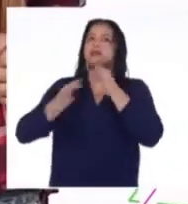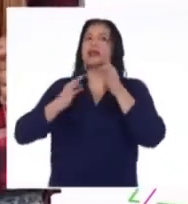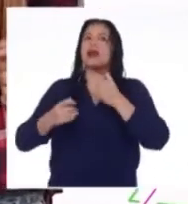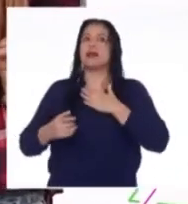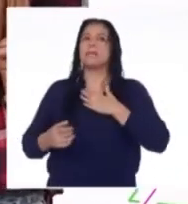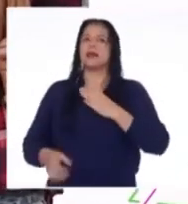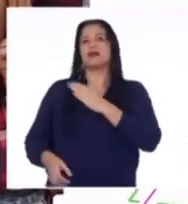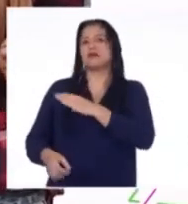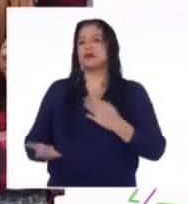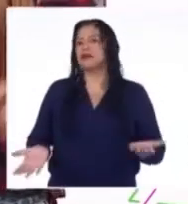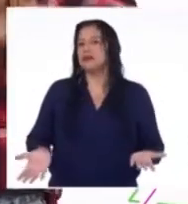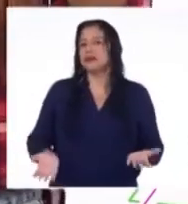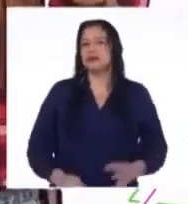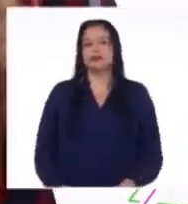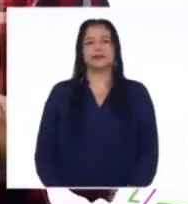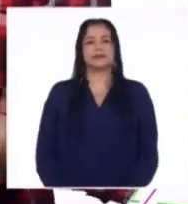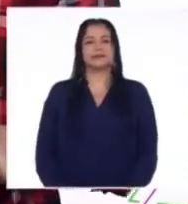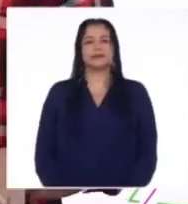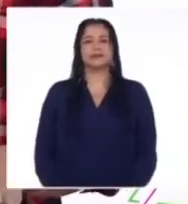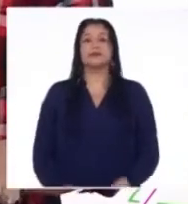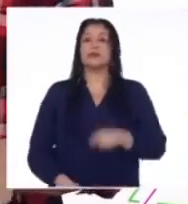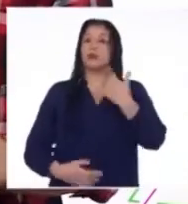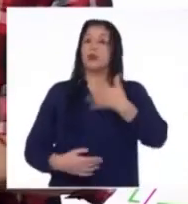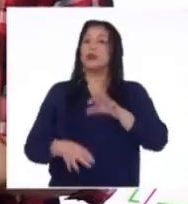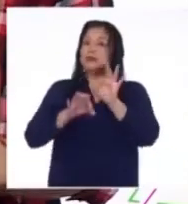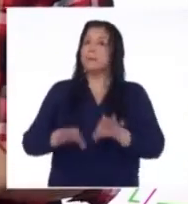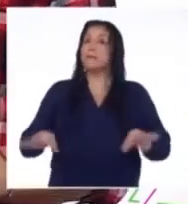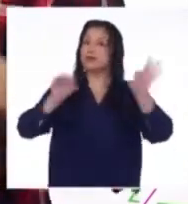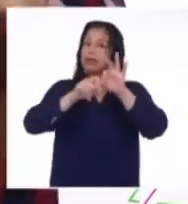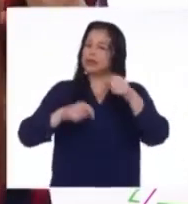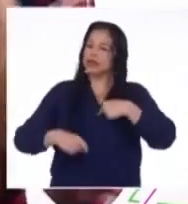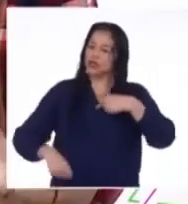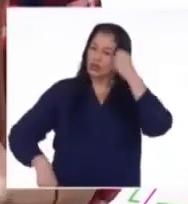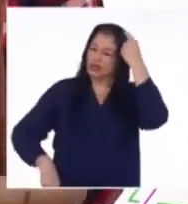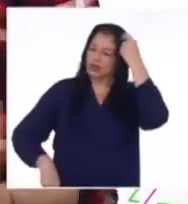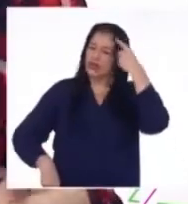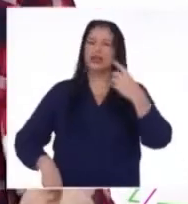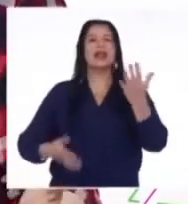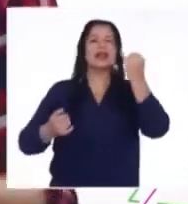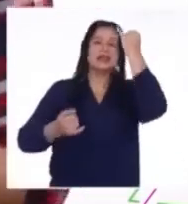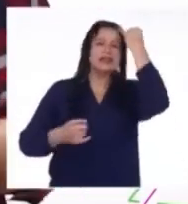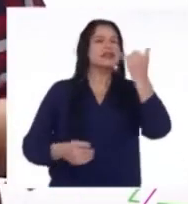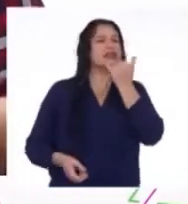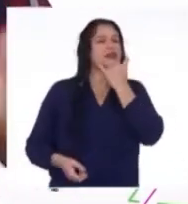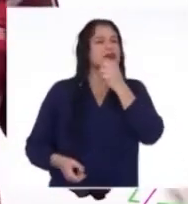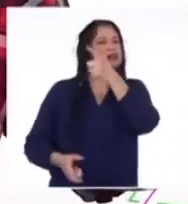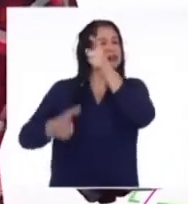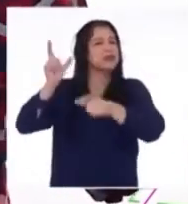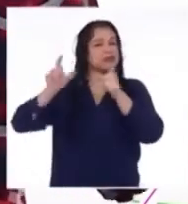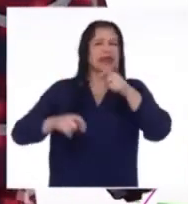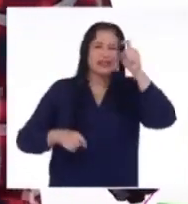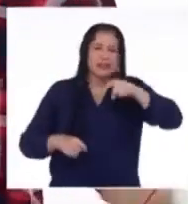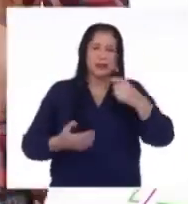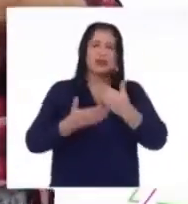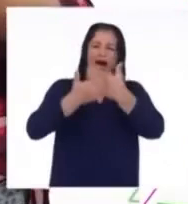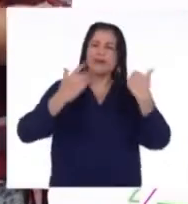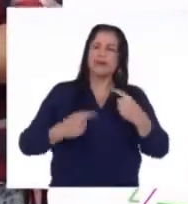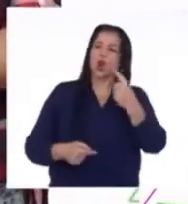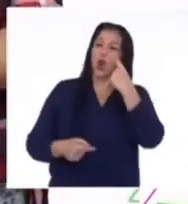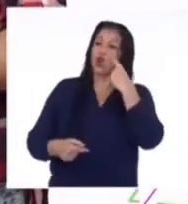nuestro comportamiento. Es importante darnos cuenta de nuestros prejuicios y atrevernos a conocer a las